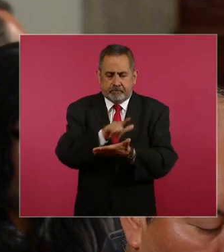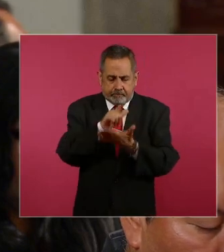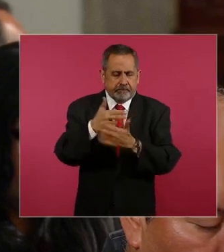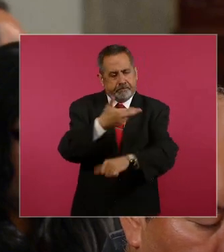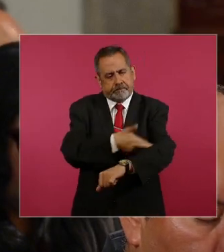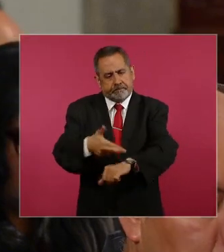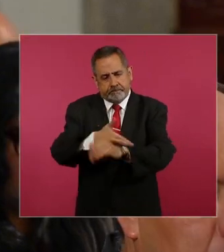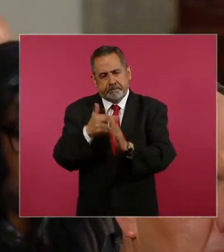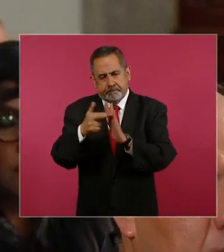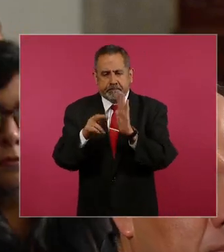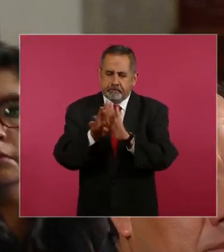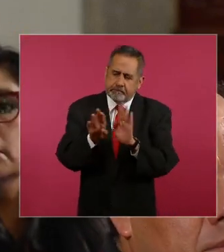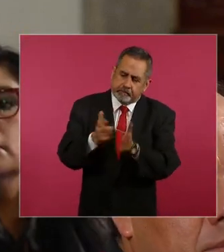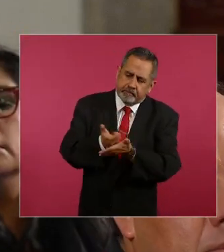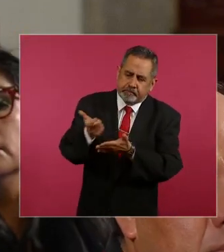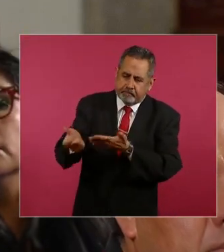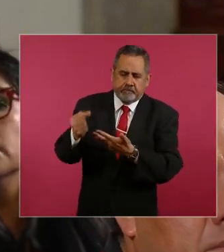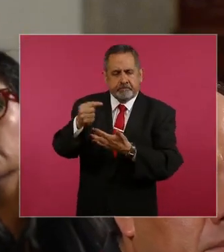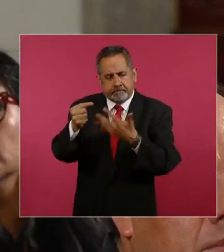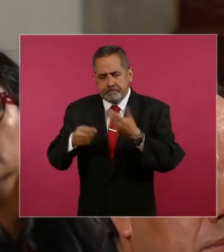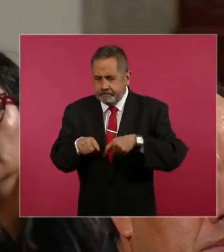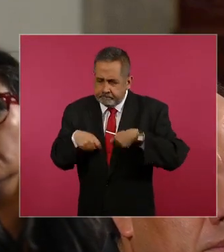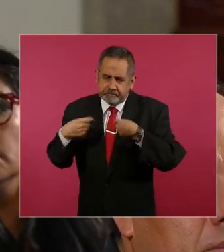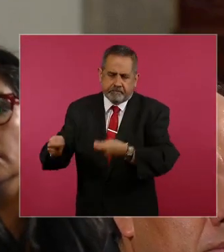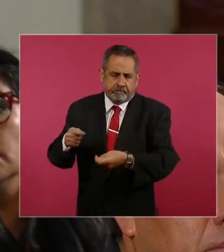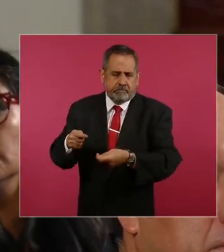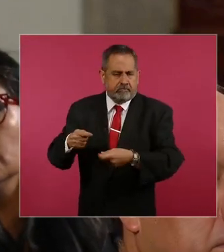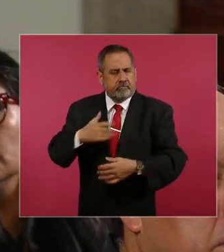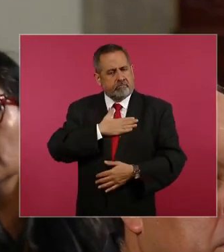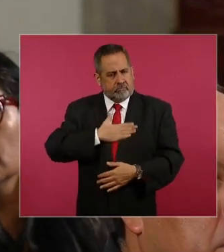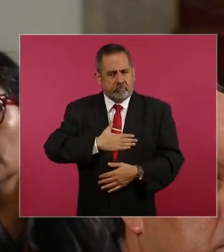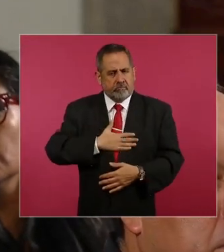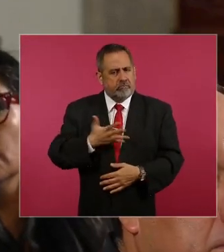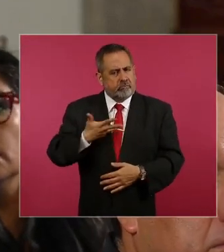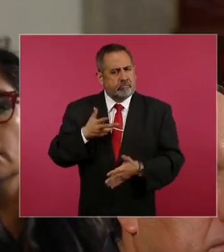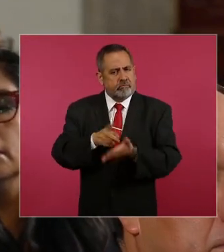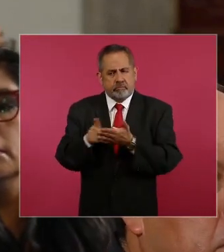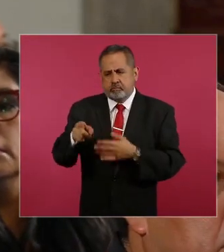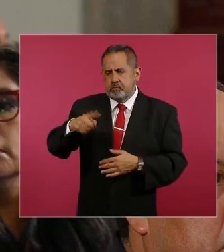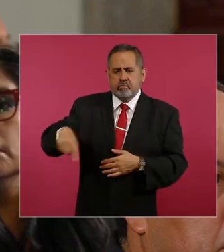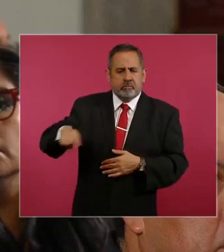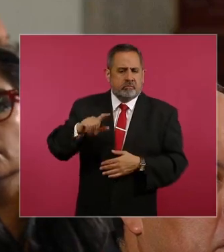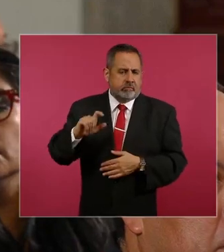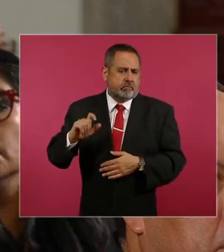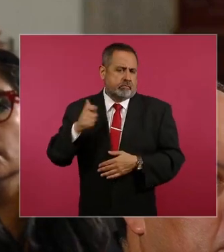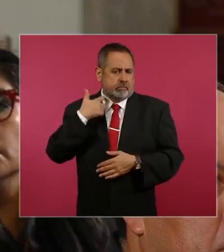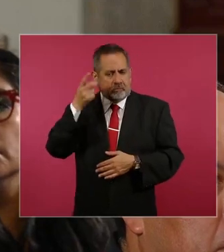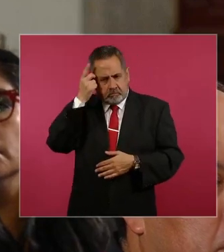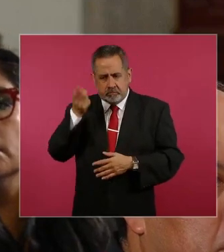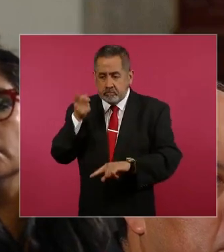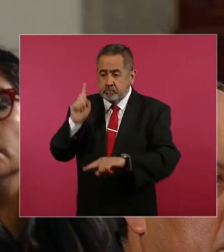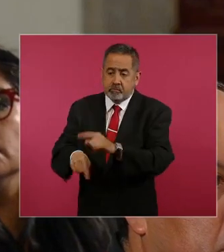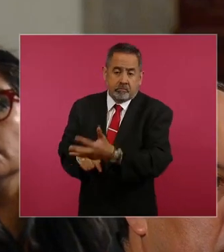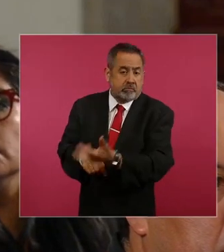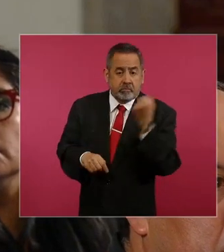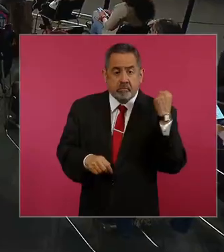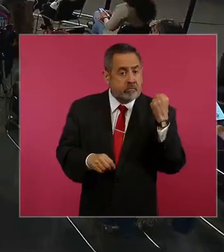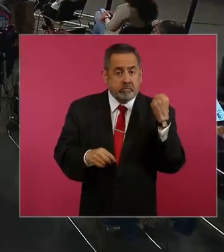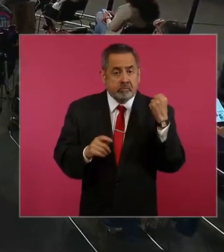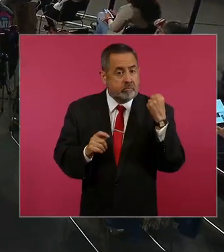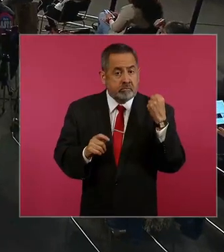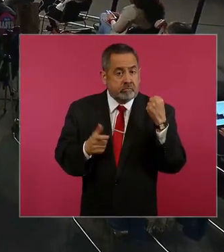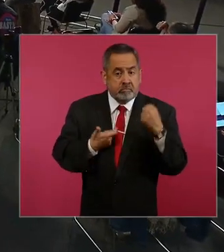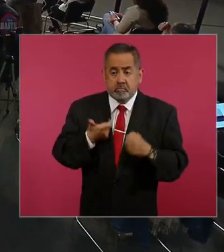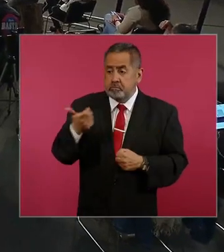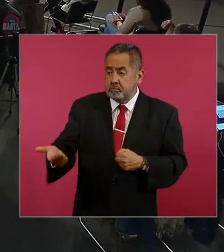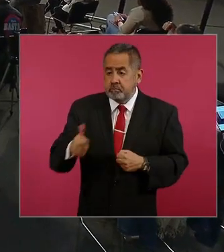del pago, de darle ese justo derecho a los que les fue expropiado y que nunca se les cumplió y se les